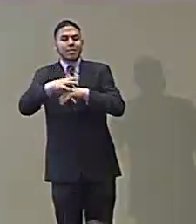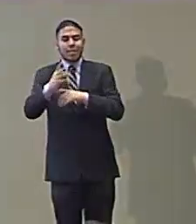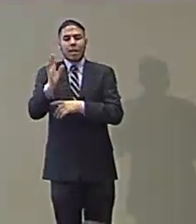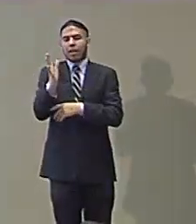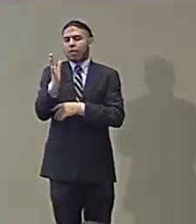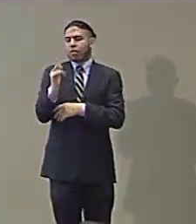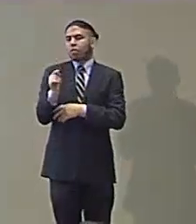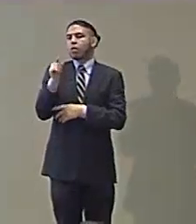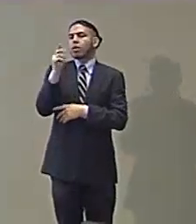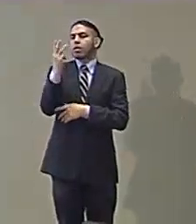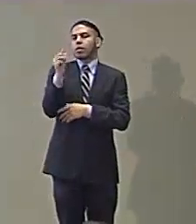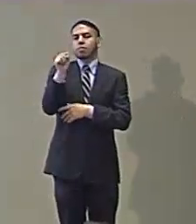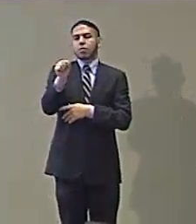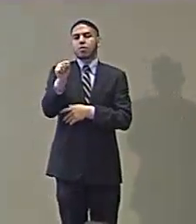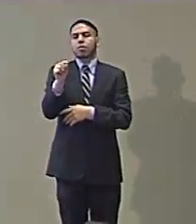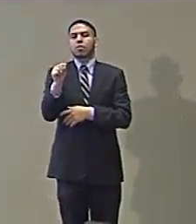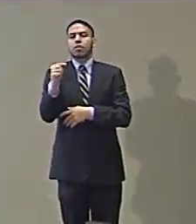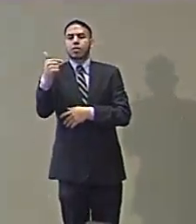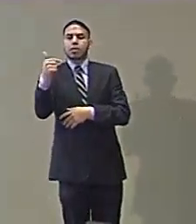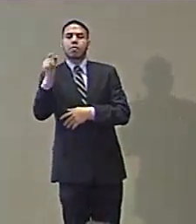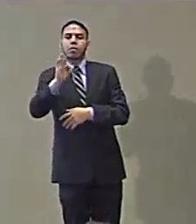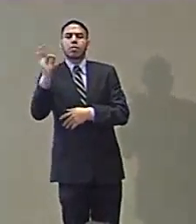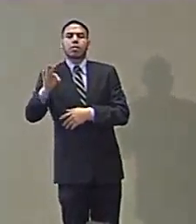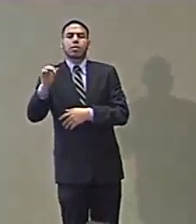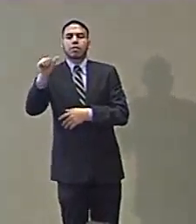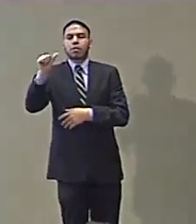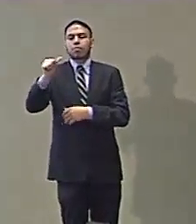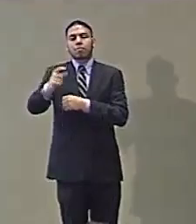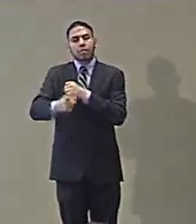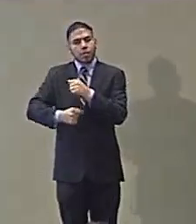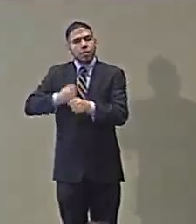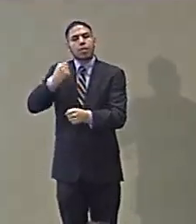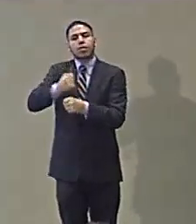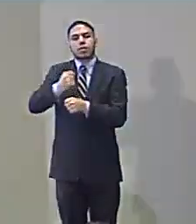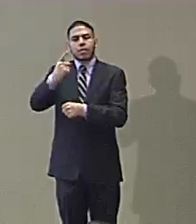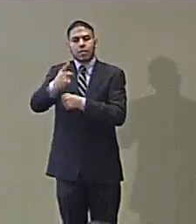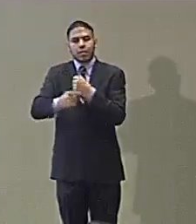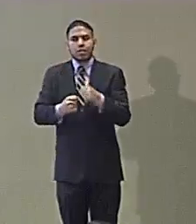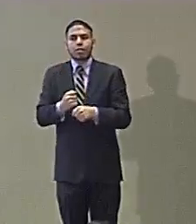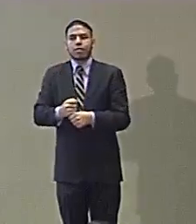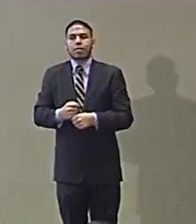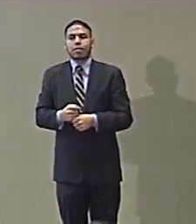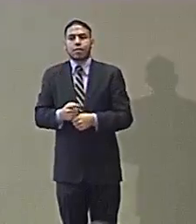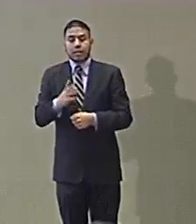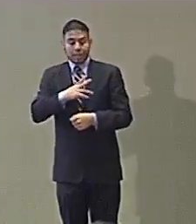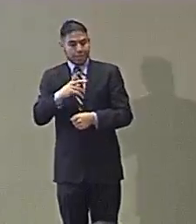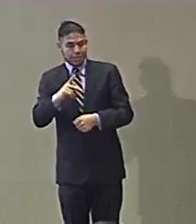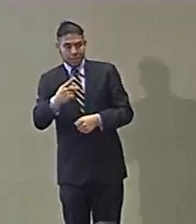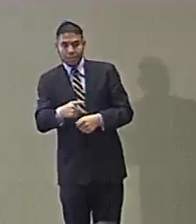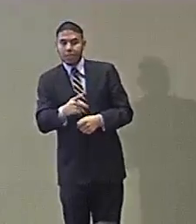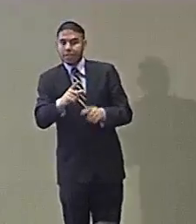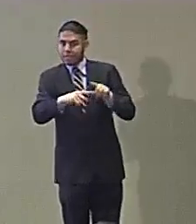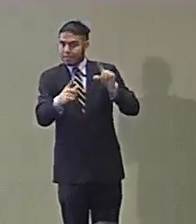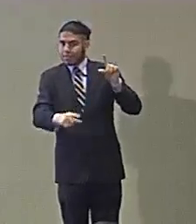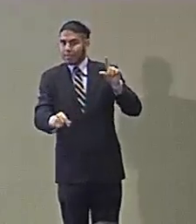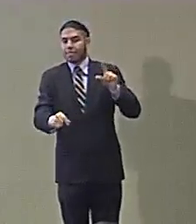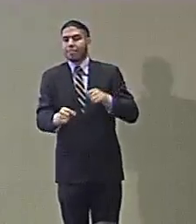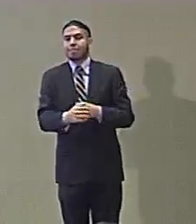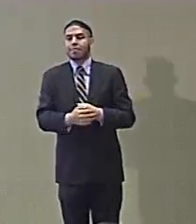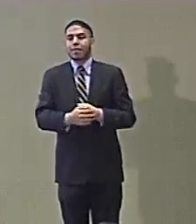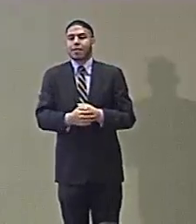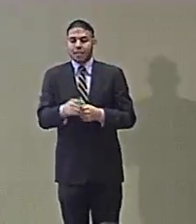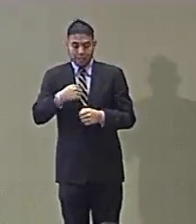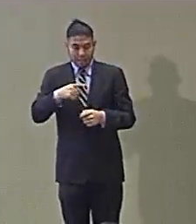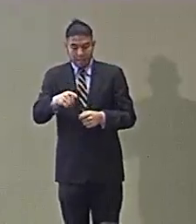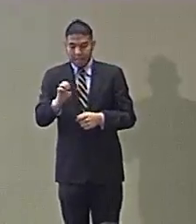3.7 por ciento anual ese es el crecimiento que estamos teniendo en el país y nada más otro dato quizá también para referenciar es